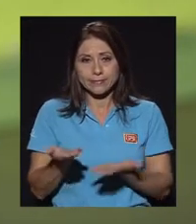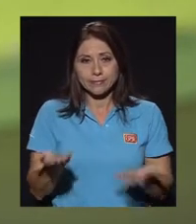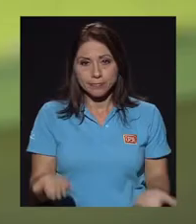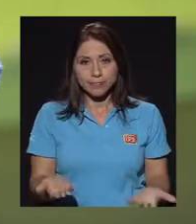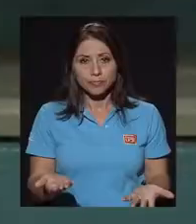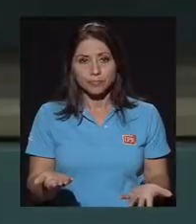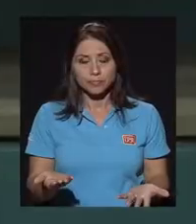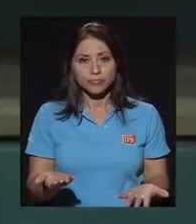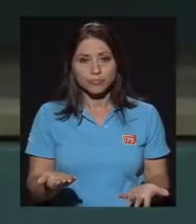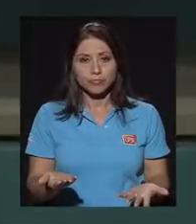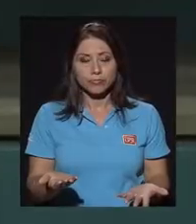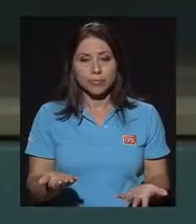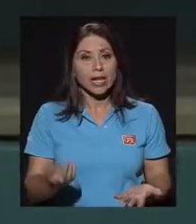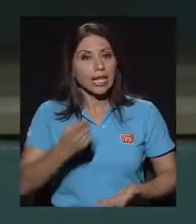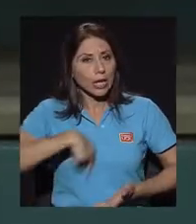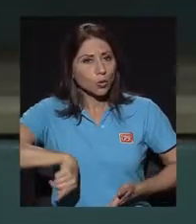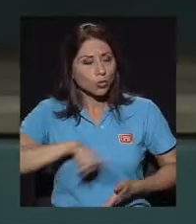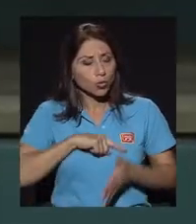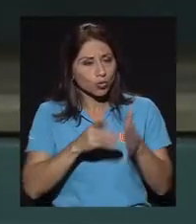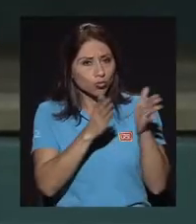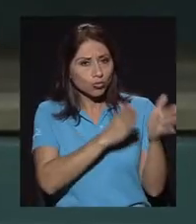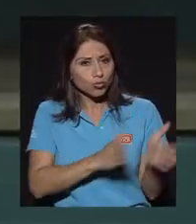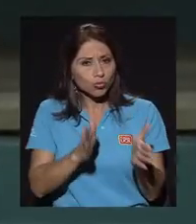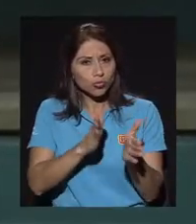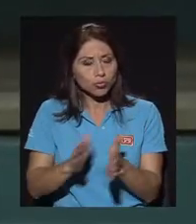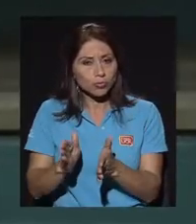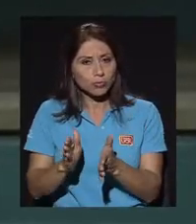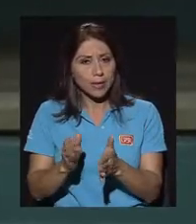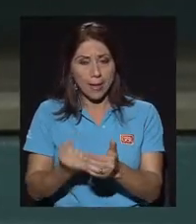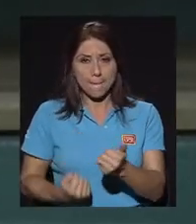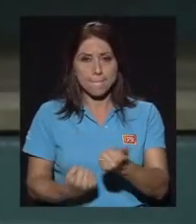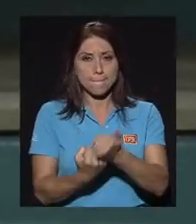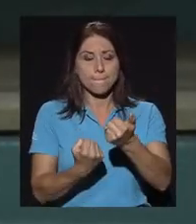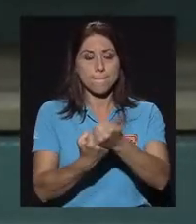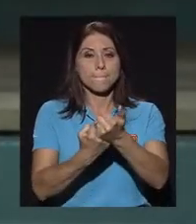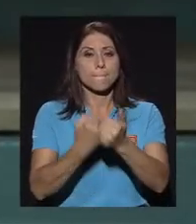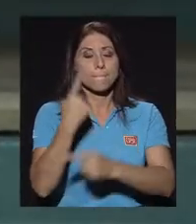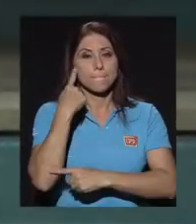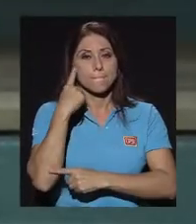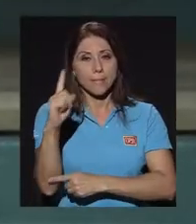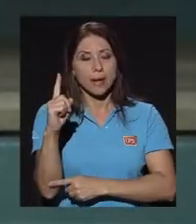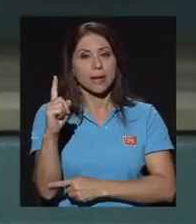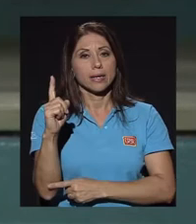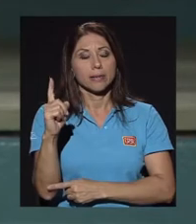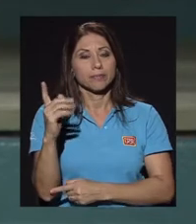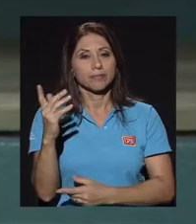nosotros prohijamos y apoyamos para una